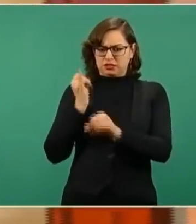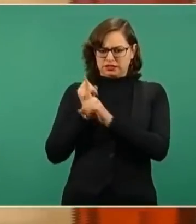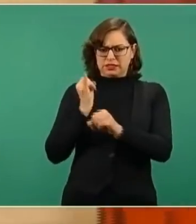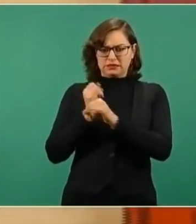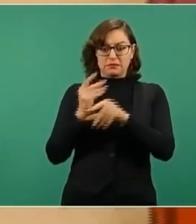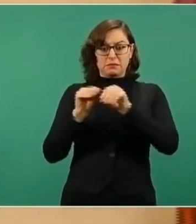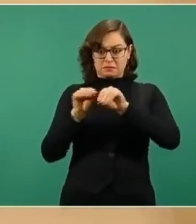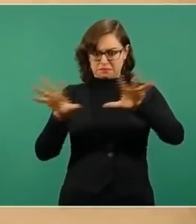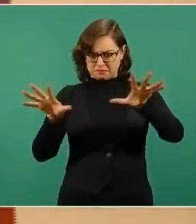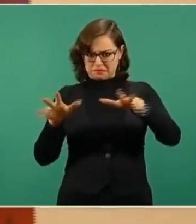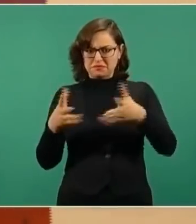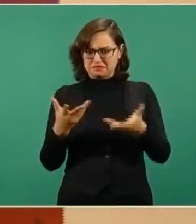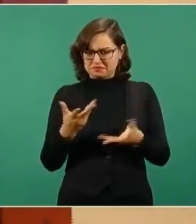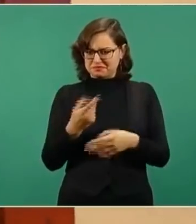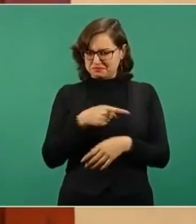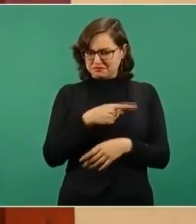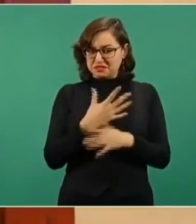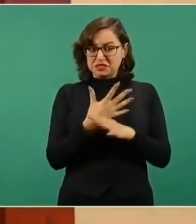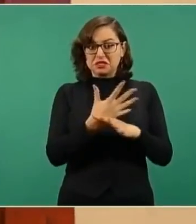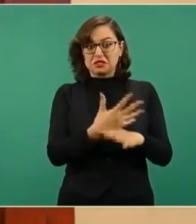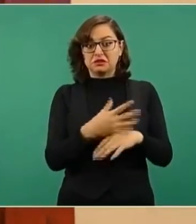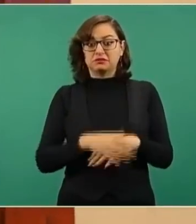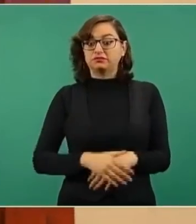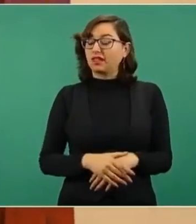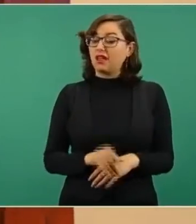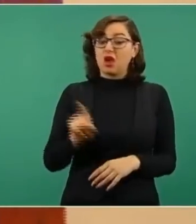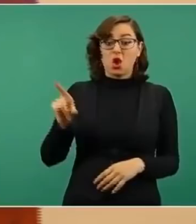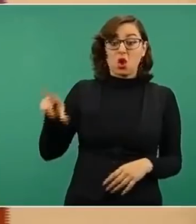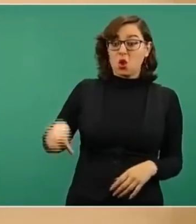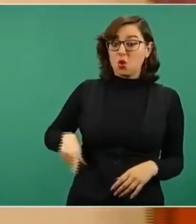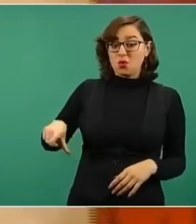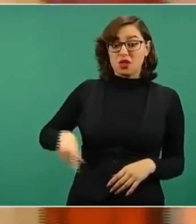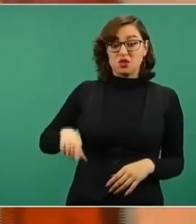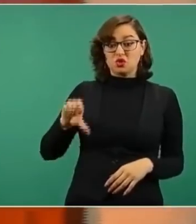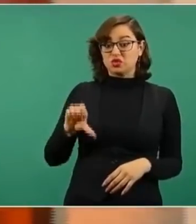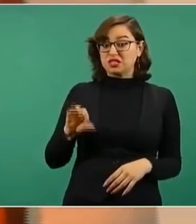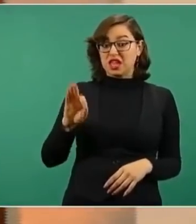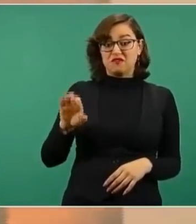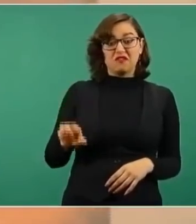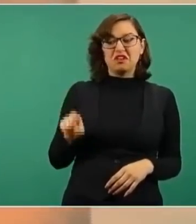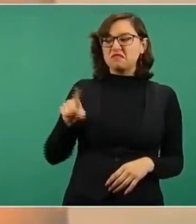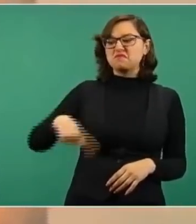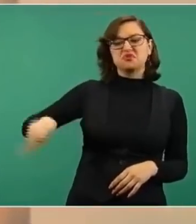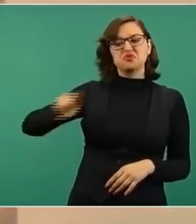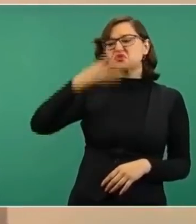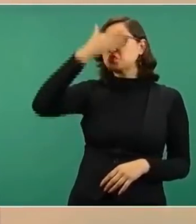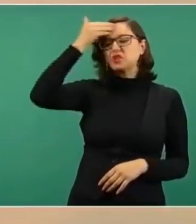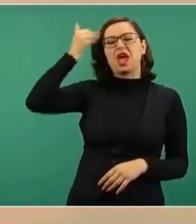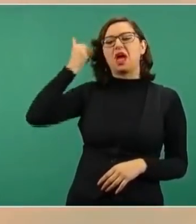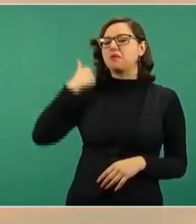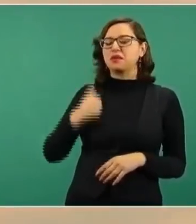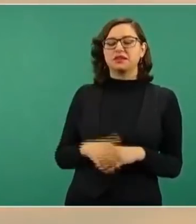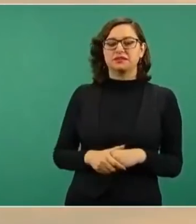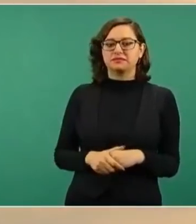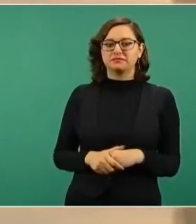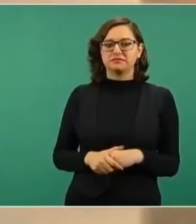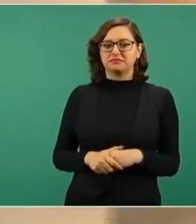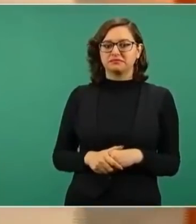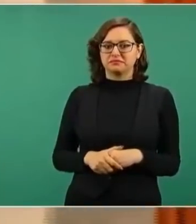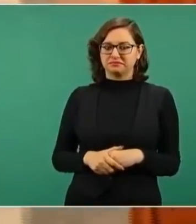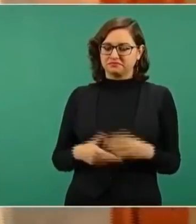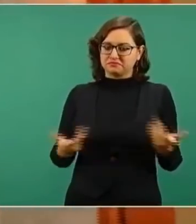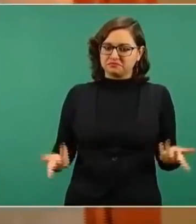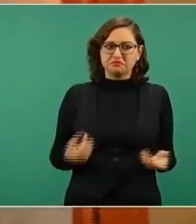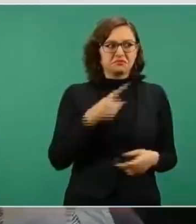lo que pasa es que, fíjense que la gente del gobierno de la CFE no sabe, no sabe que